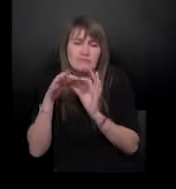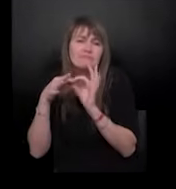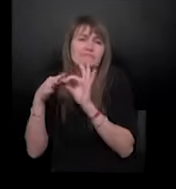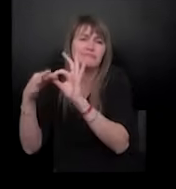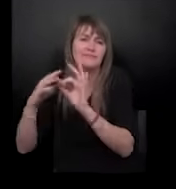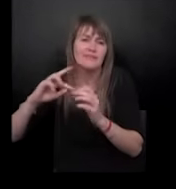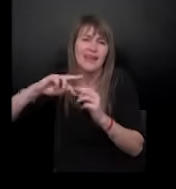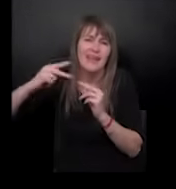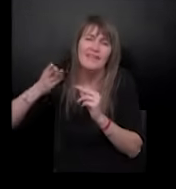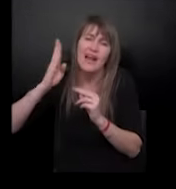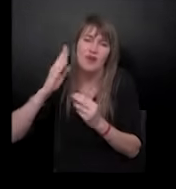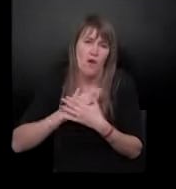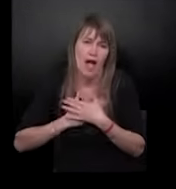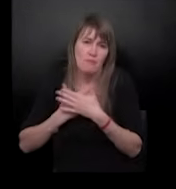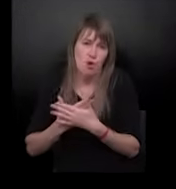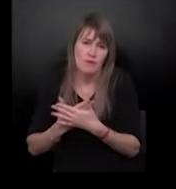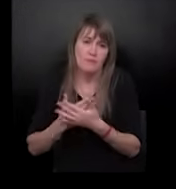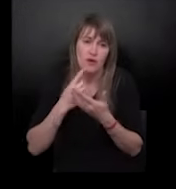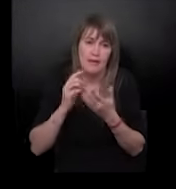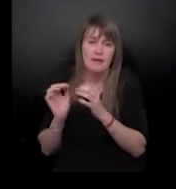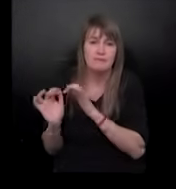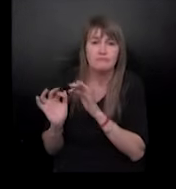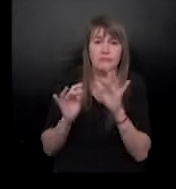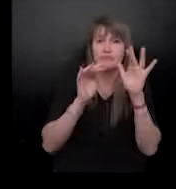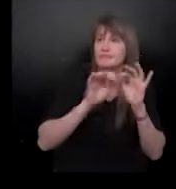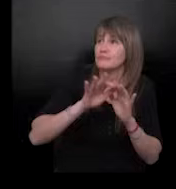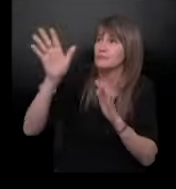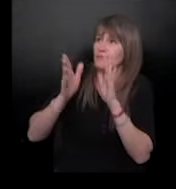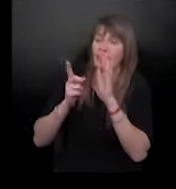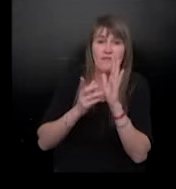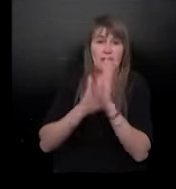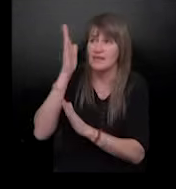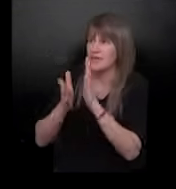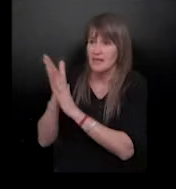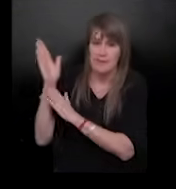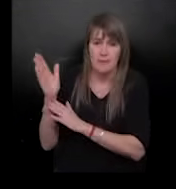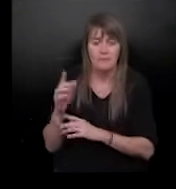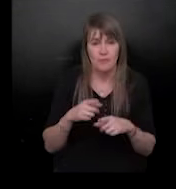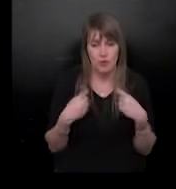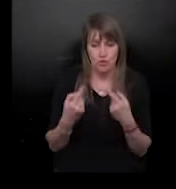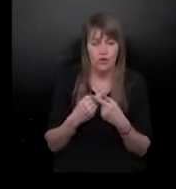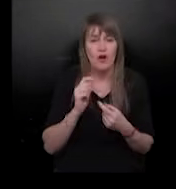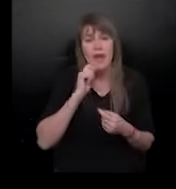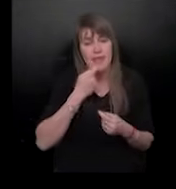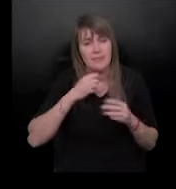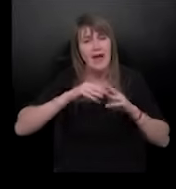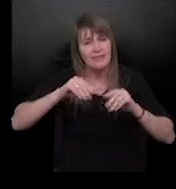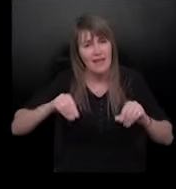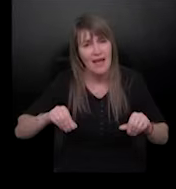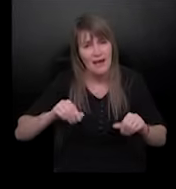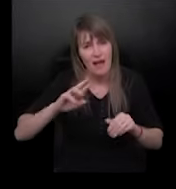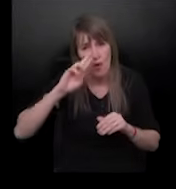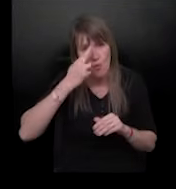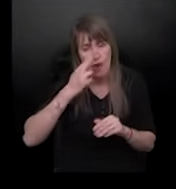por la distancia a la que nos lanzó la emigración o el exilio. Somos de una hermosa tierra que de tanto en tanto